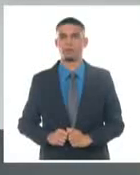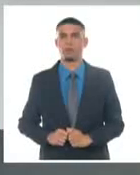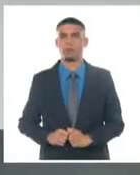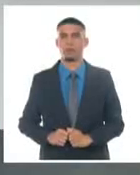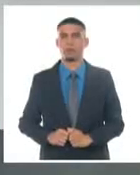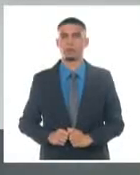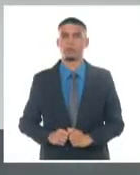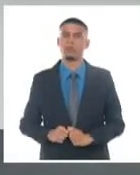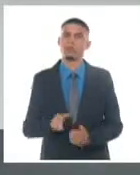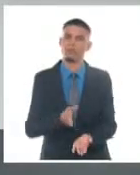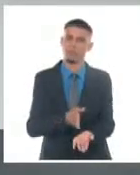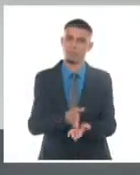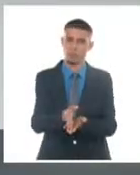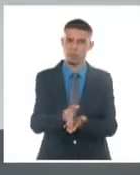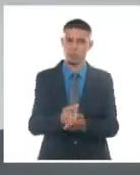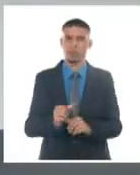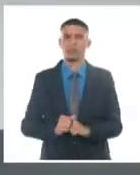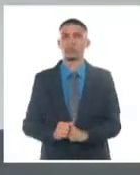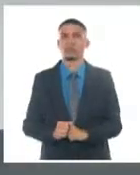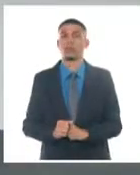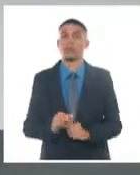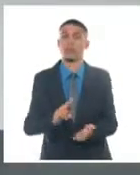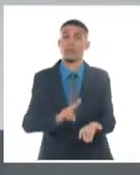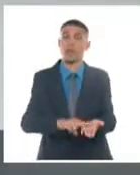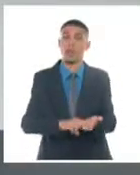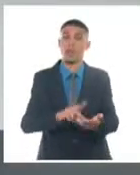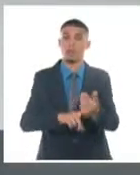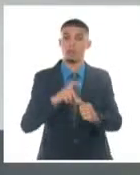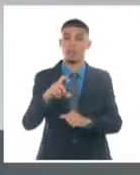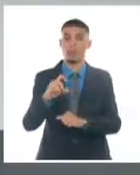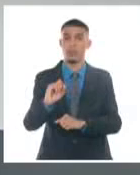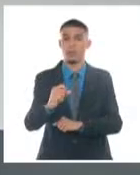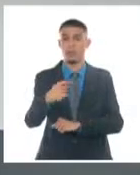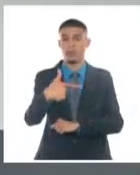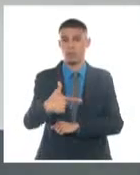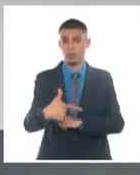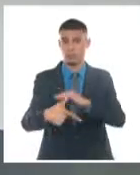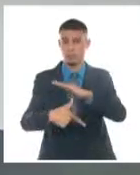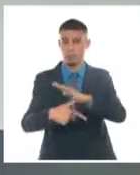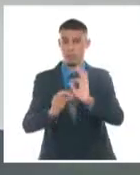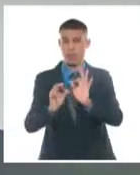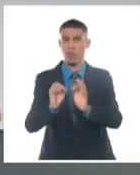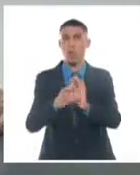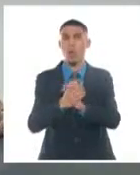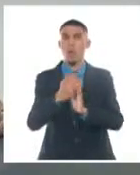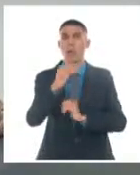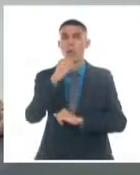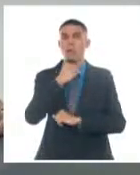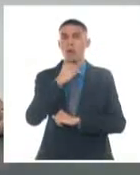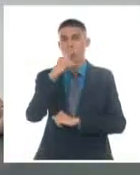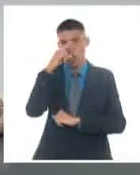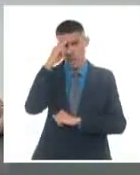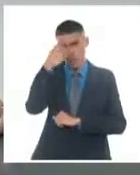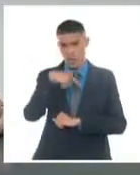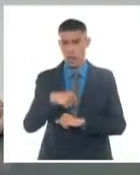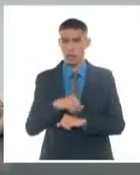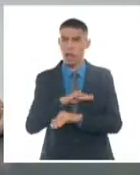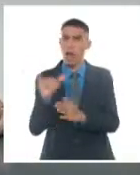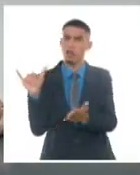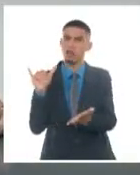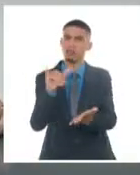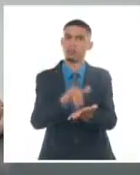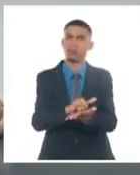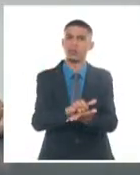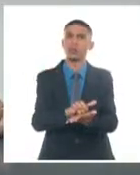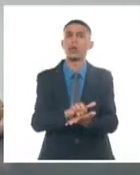Y vamos a continuar con más, porque el miembro del Buró Político y vicepresidente cubano Salvador Valdés Mesa arribó al aeropuerto internacional Julius